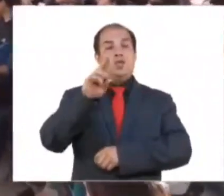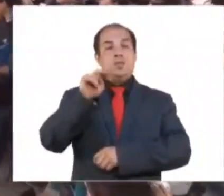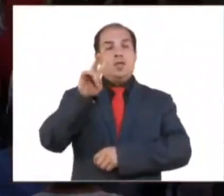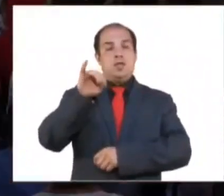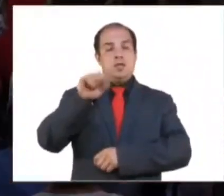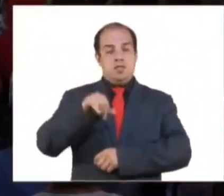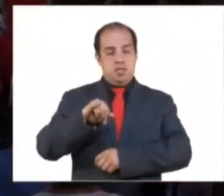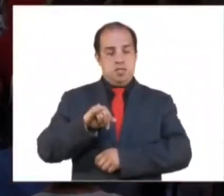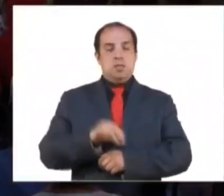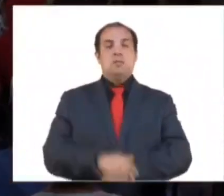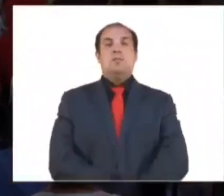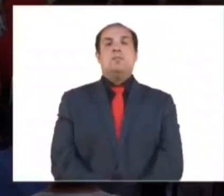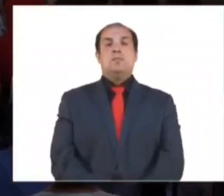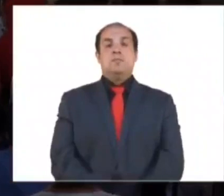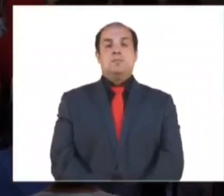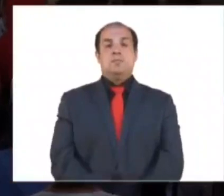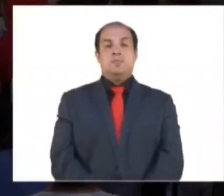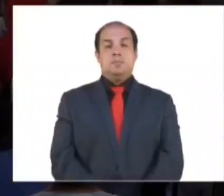Gutiérrez Aguilar.